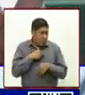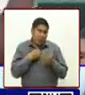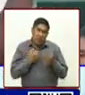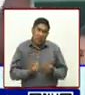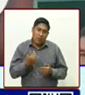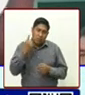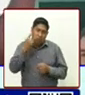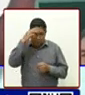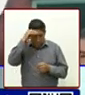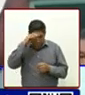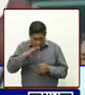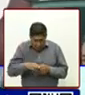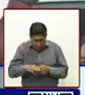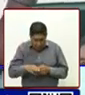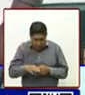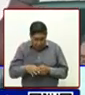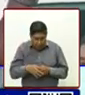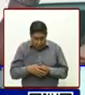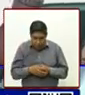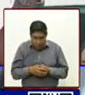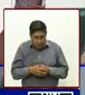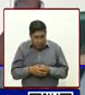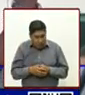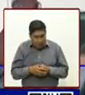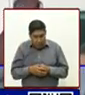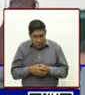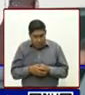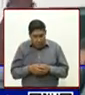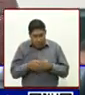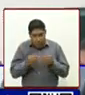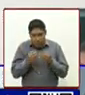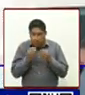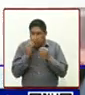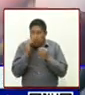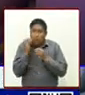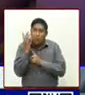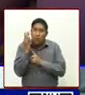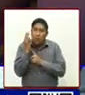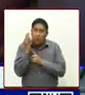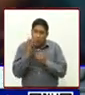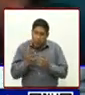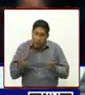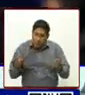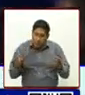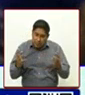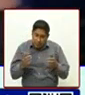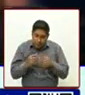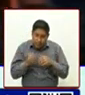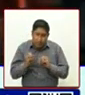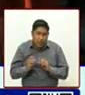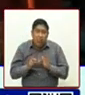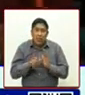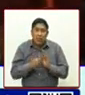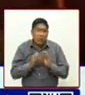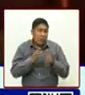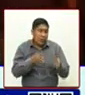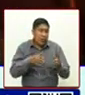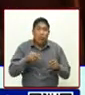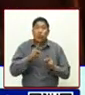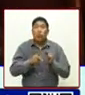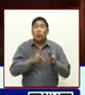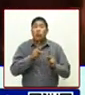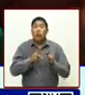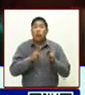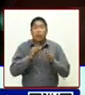niño el poder, diremos, velarlo allá y enterrar. Pedimos justicia. Como pueblo de